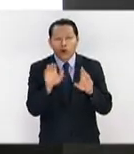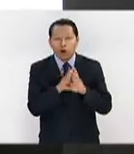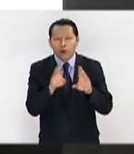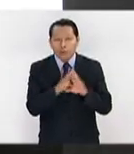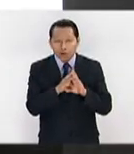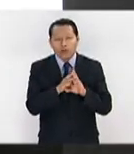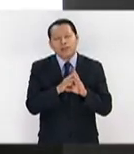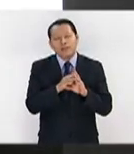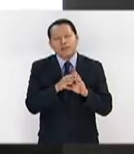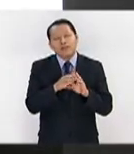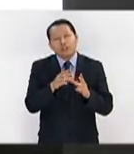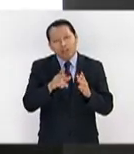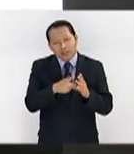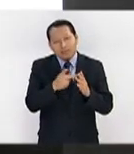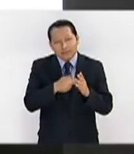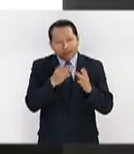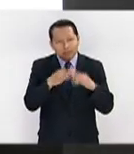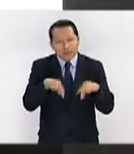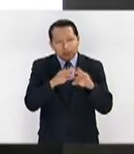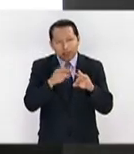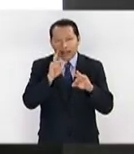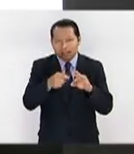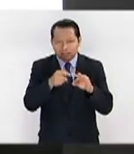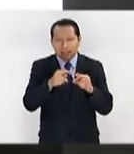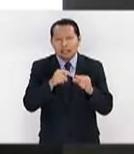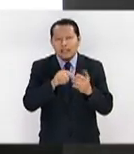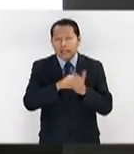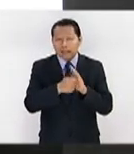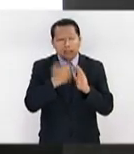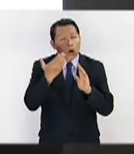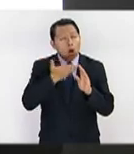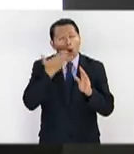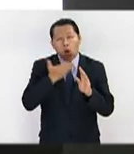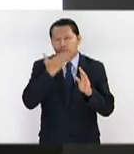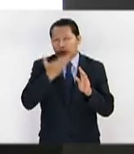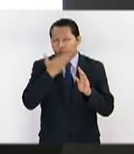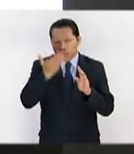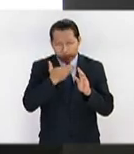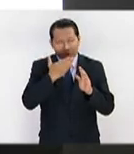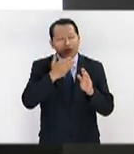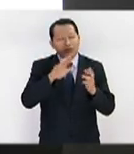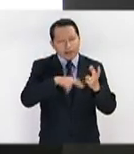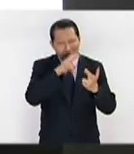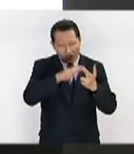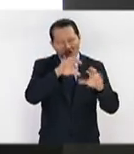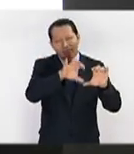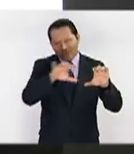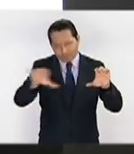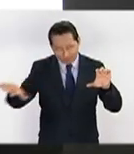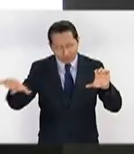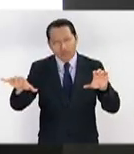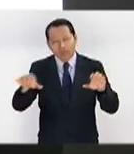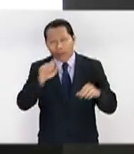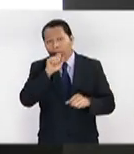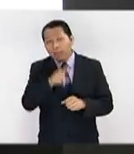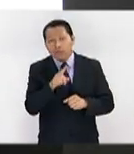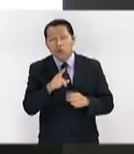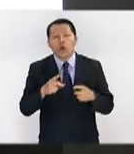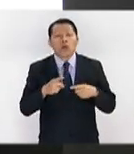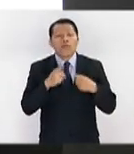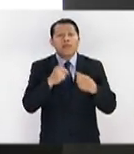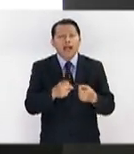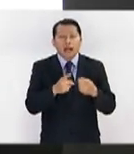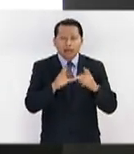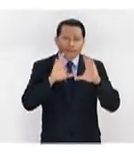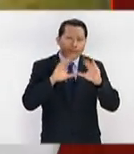reproducir e instruir de las técnicas tradicionales por zonas. Y además se les da una herramienta